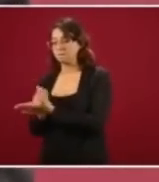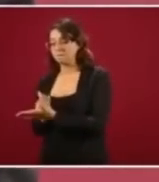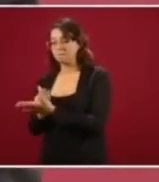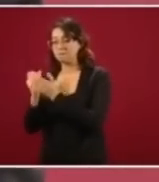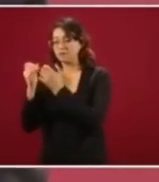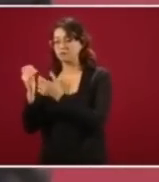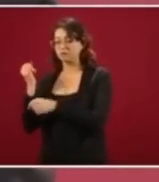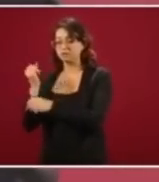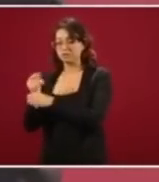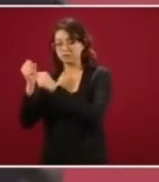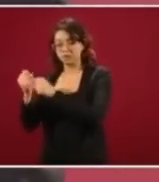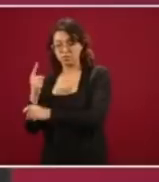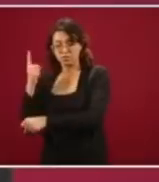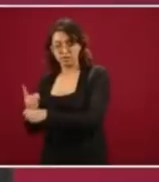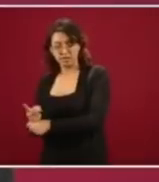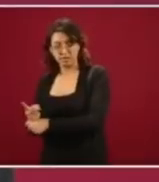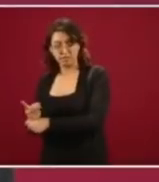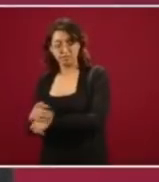violencia.